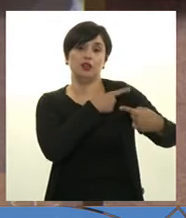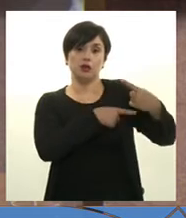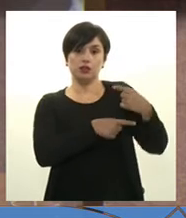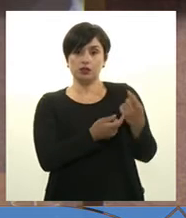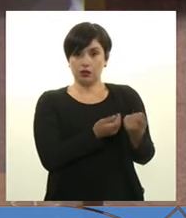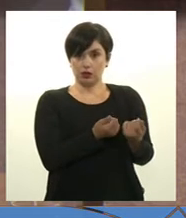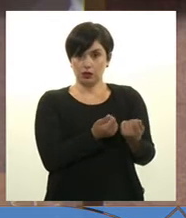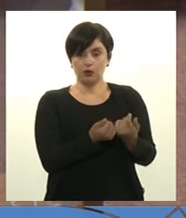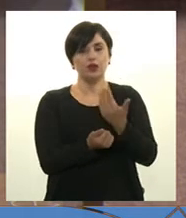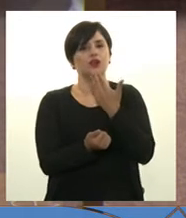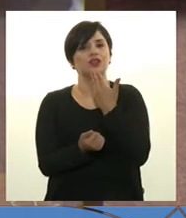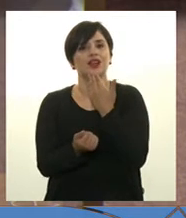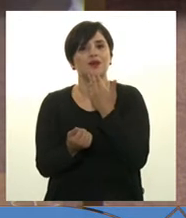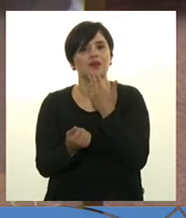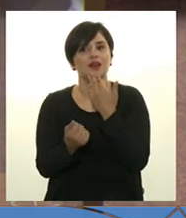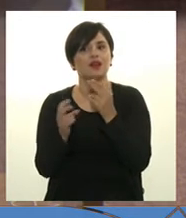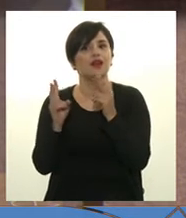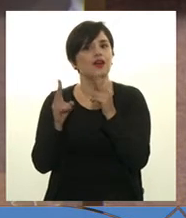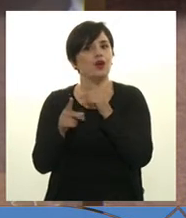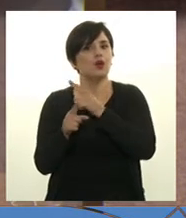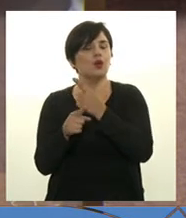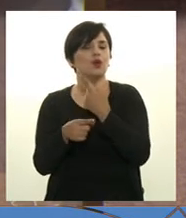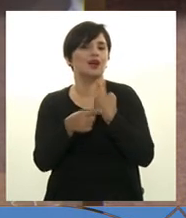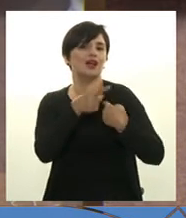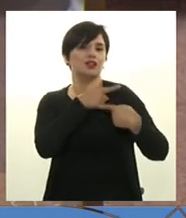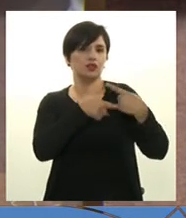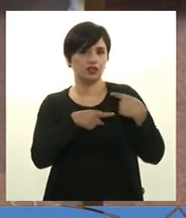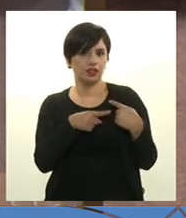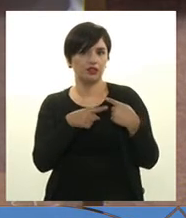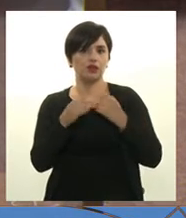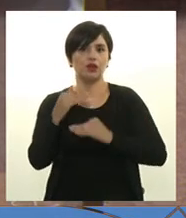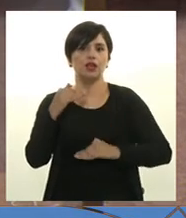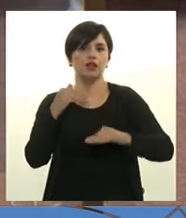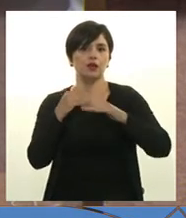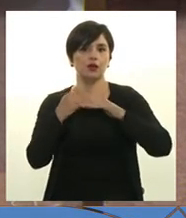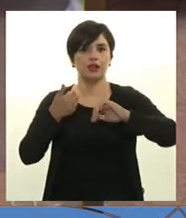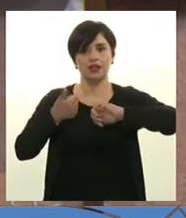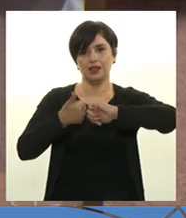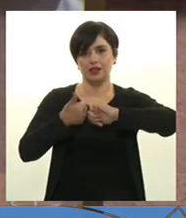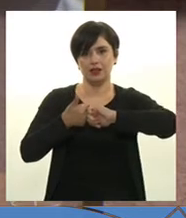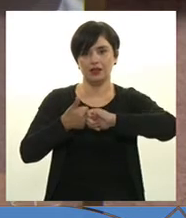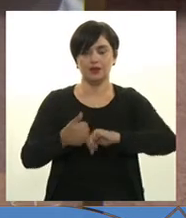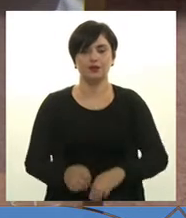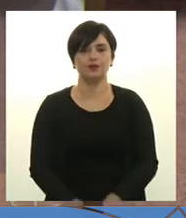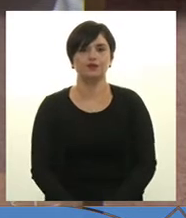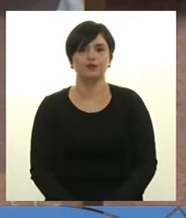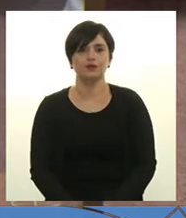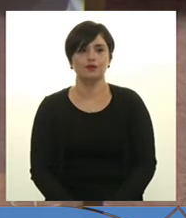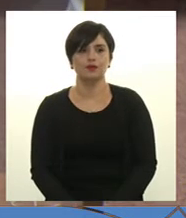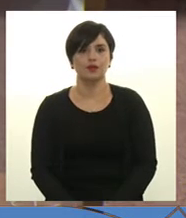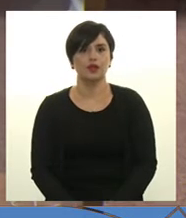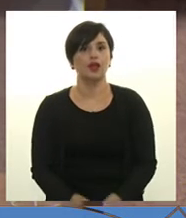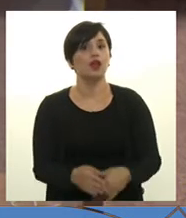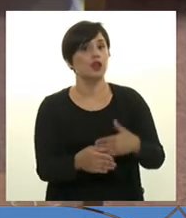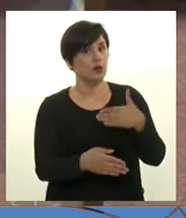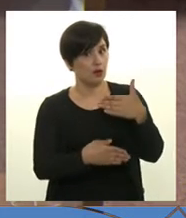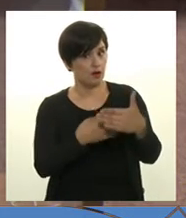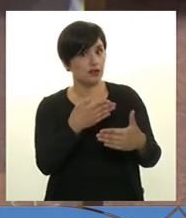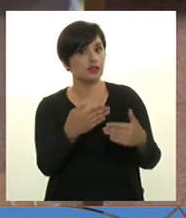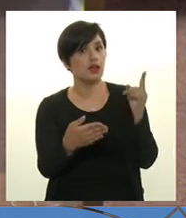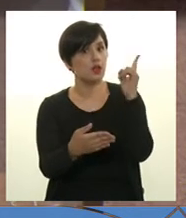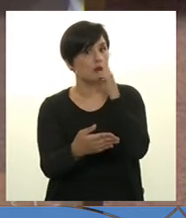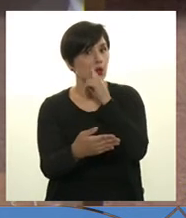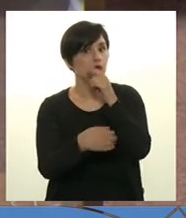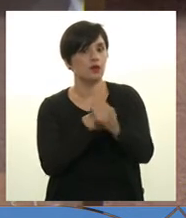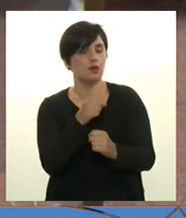e incluso de la mujer en el mundo laboral y también de la violencia hemos avanzado sostenidamente en los últimos años en